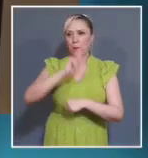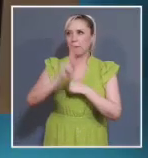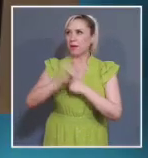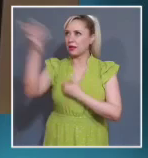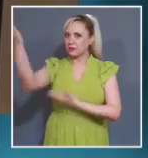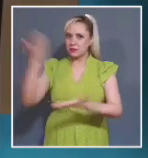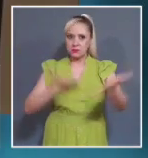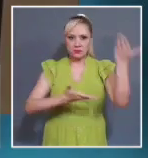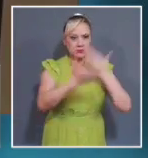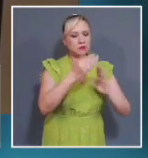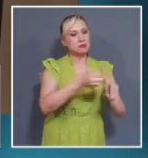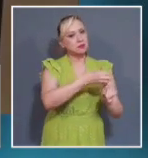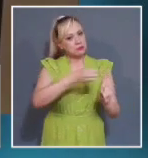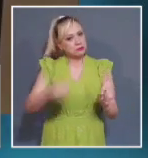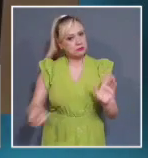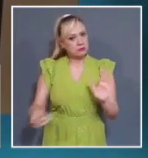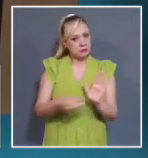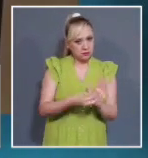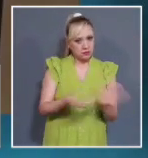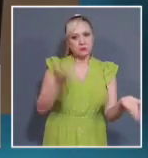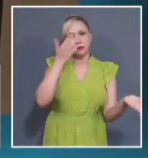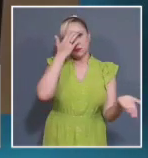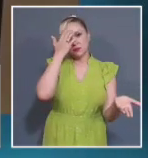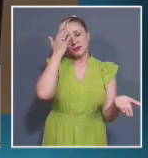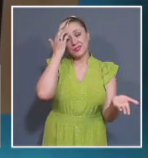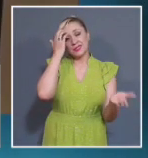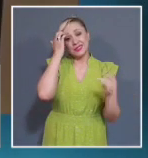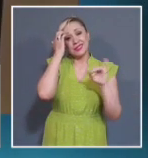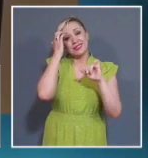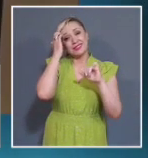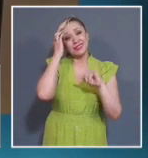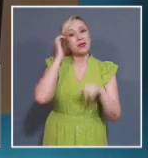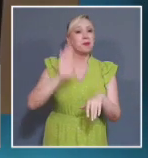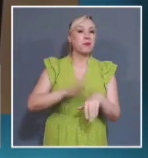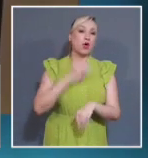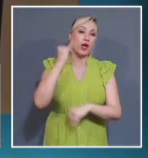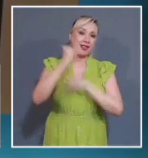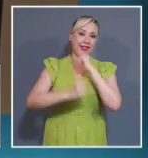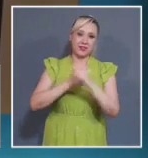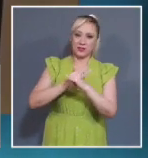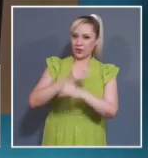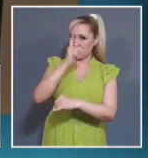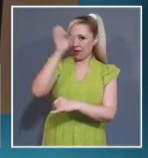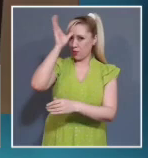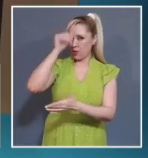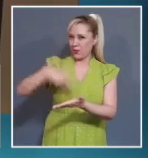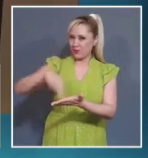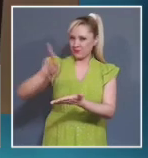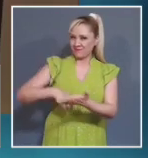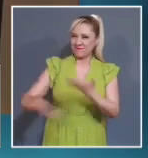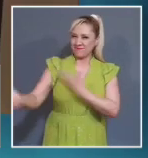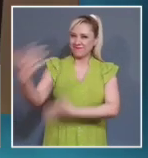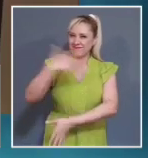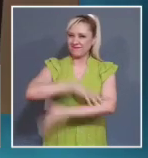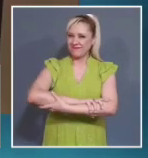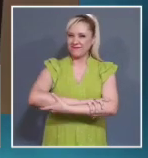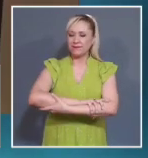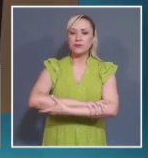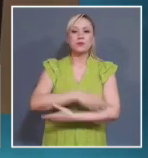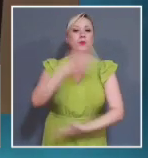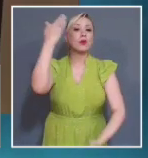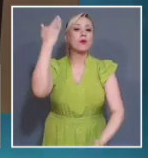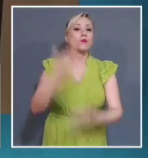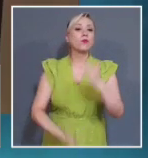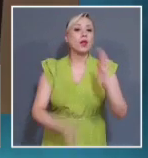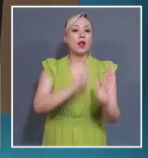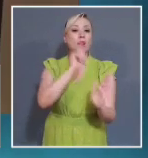Muchas veces en la negociación de los acuerdos internacionales de comercio no se convoca a las autoridades de protección de